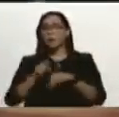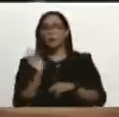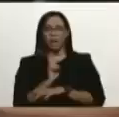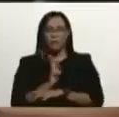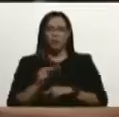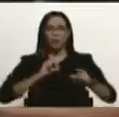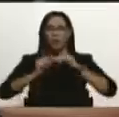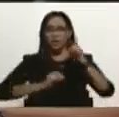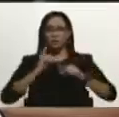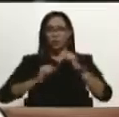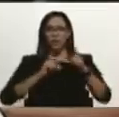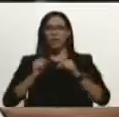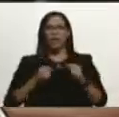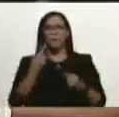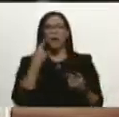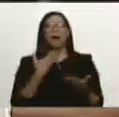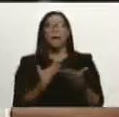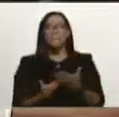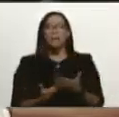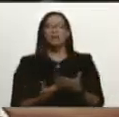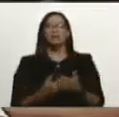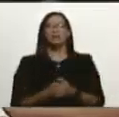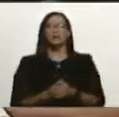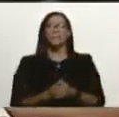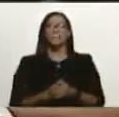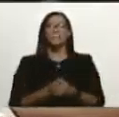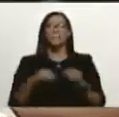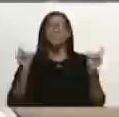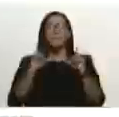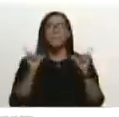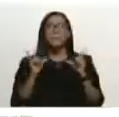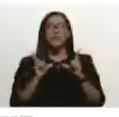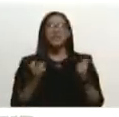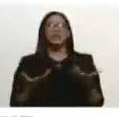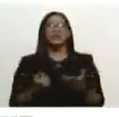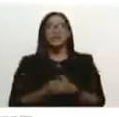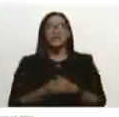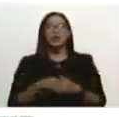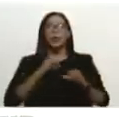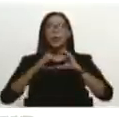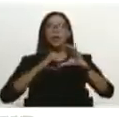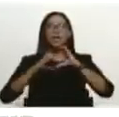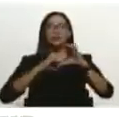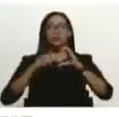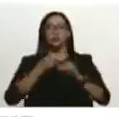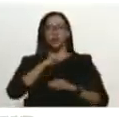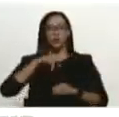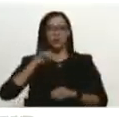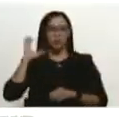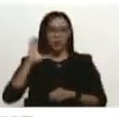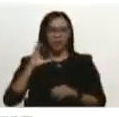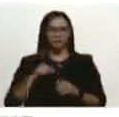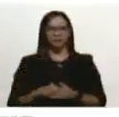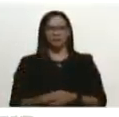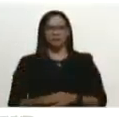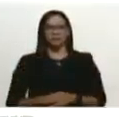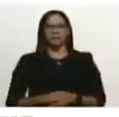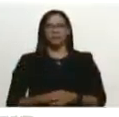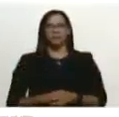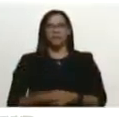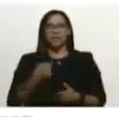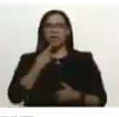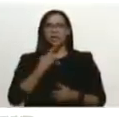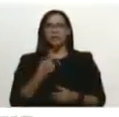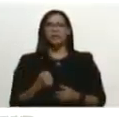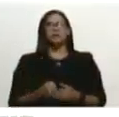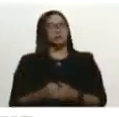tuit que lo vamos a pedir para que lo coloquen en pantalla, del titular de la cartera de comunicaciones de nuestro país, Alfred Nazaret, que dice lo